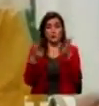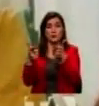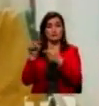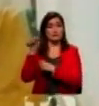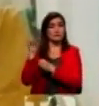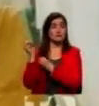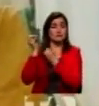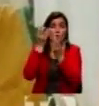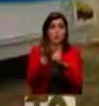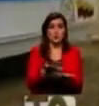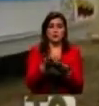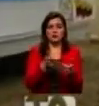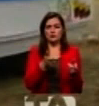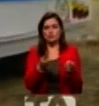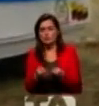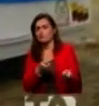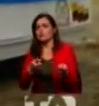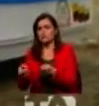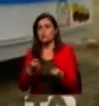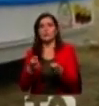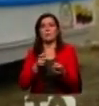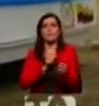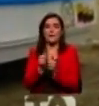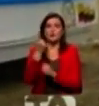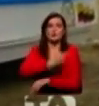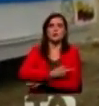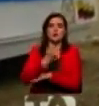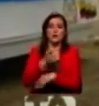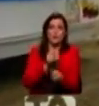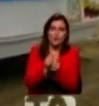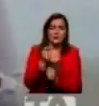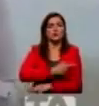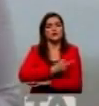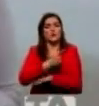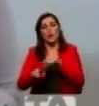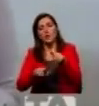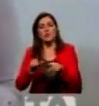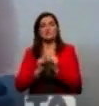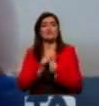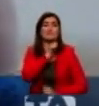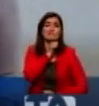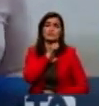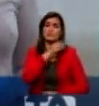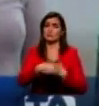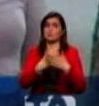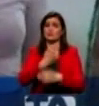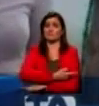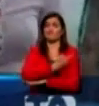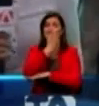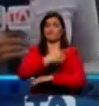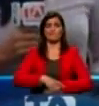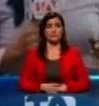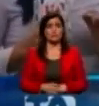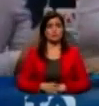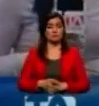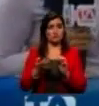cámara nos informaron que los patrullajes se hacen pasando un día o cuando existen novedades. Pero la delincuencia en alta mar no es el único problema